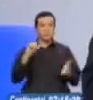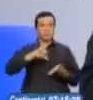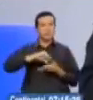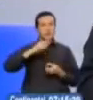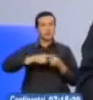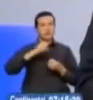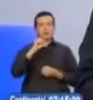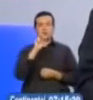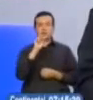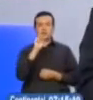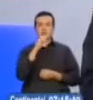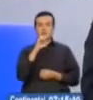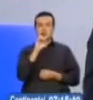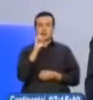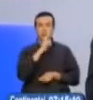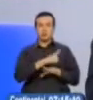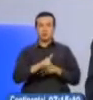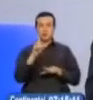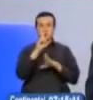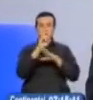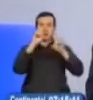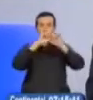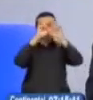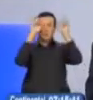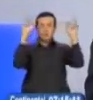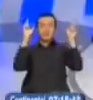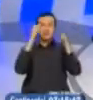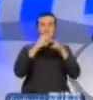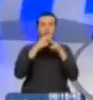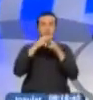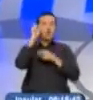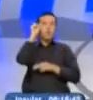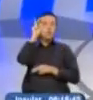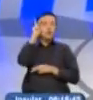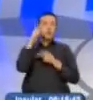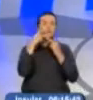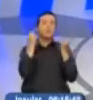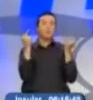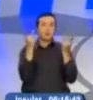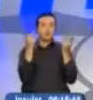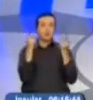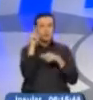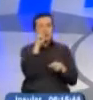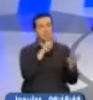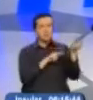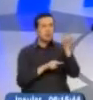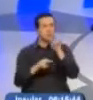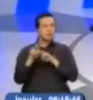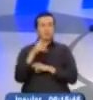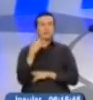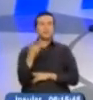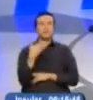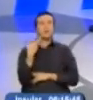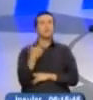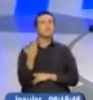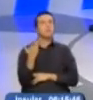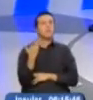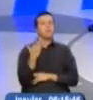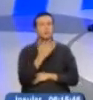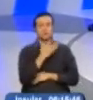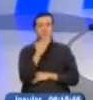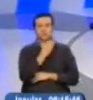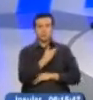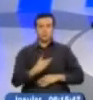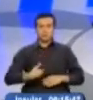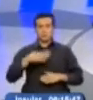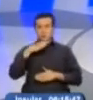Ya tenemos a Santiago Pérez, director de la encuestadora Opinión Pública, para hacer una evaluación, como lo había indicado, de cómo termina este